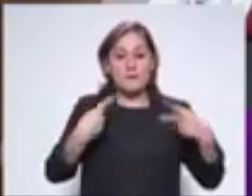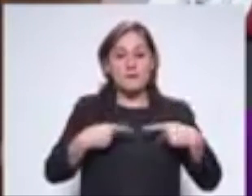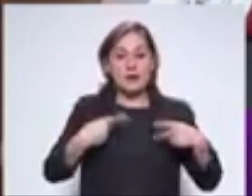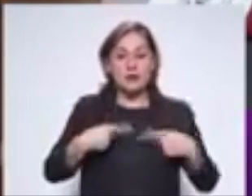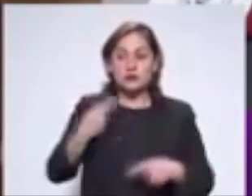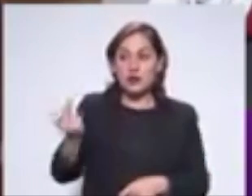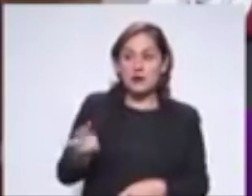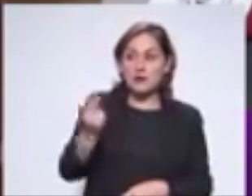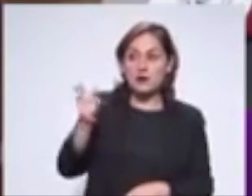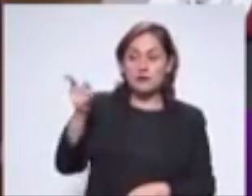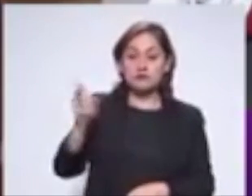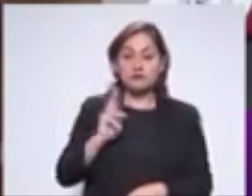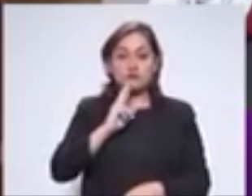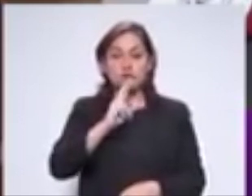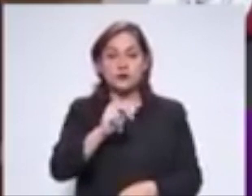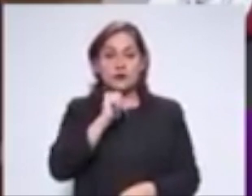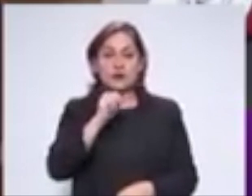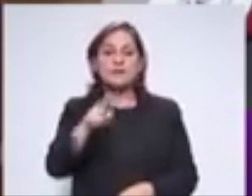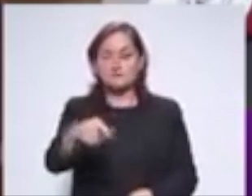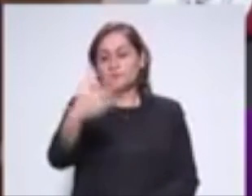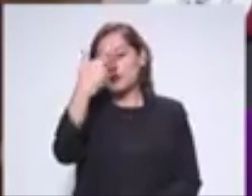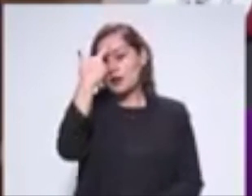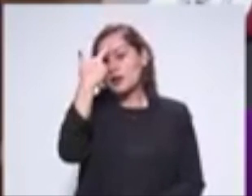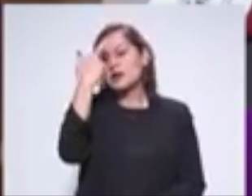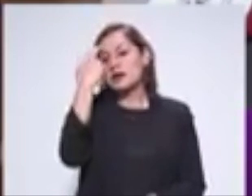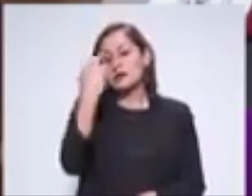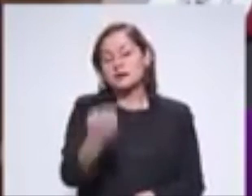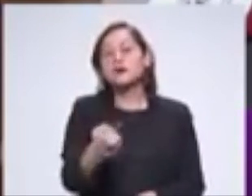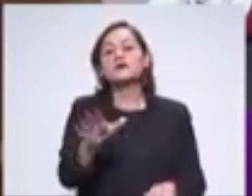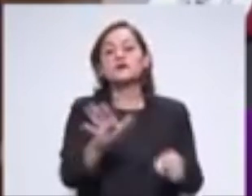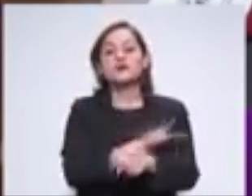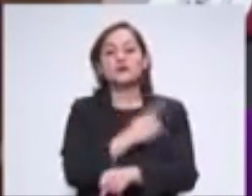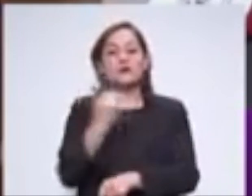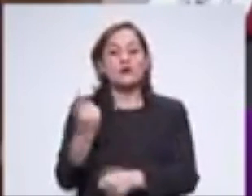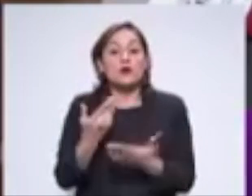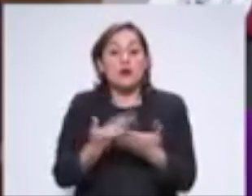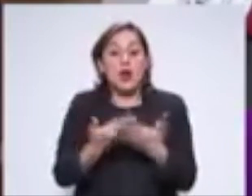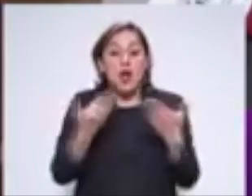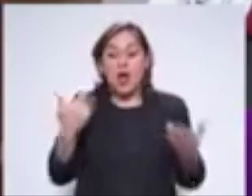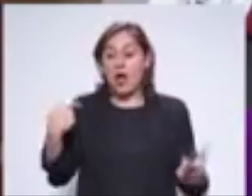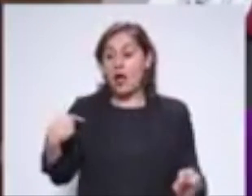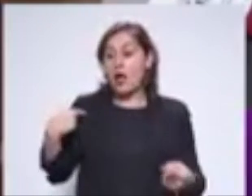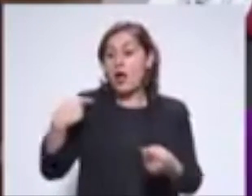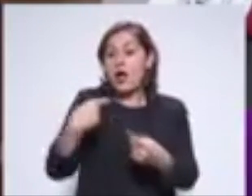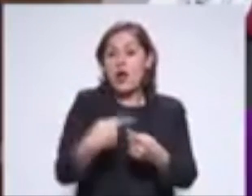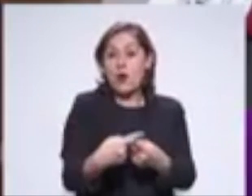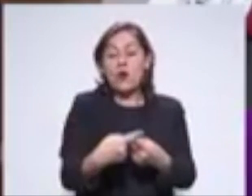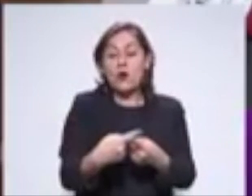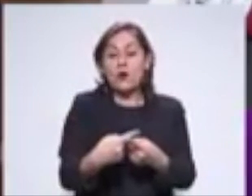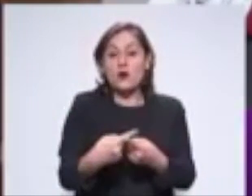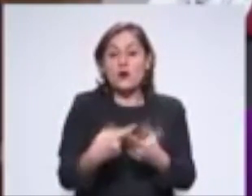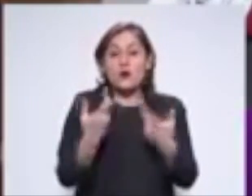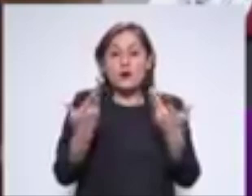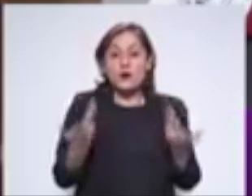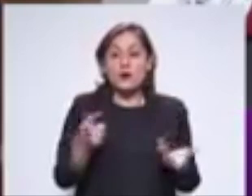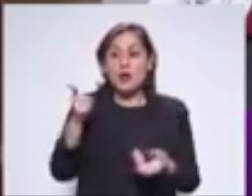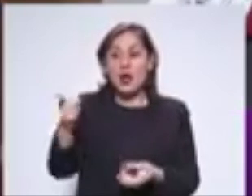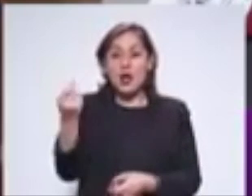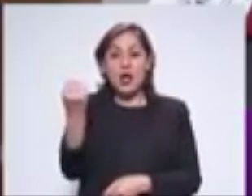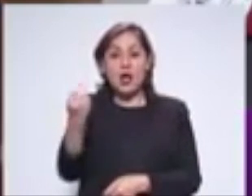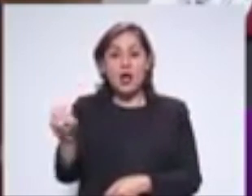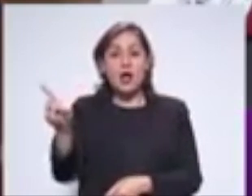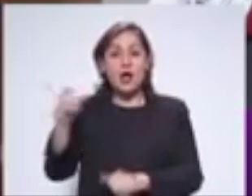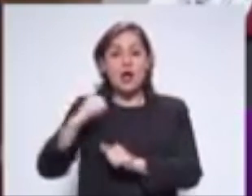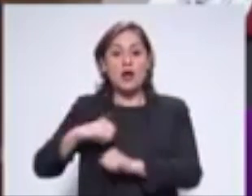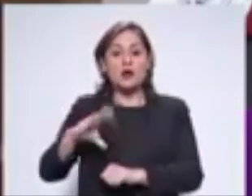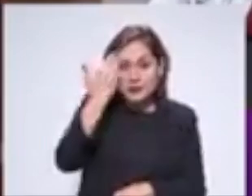resultó fundado, puesto que quedó de manifiesto que a la fecha de la presentación del recurso, el sujeto obligado no dio